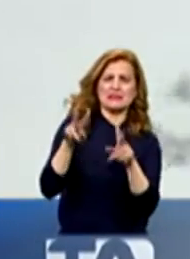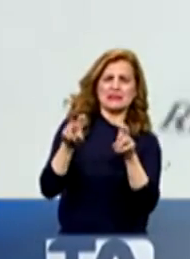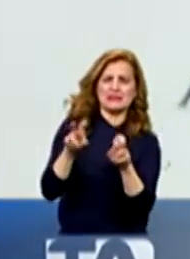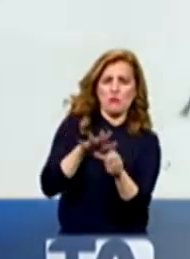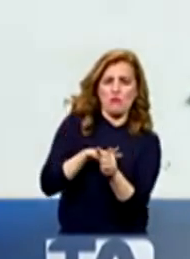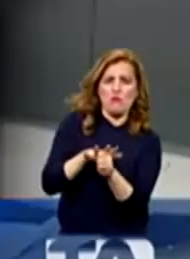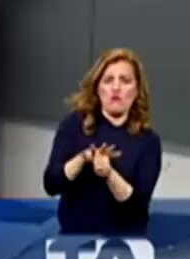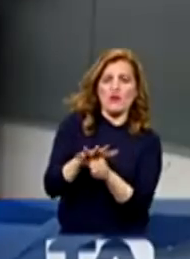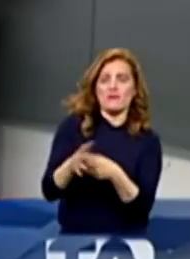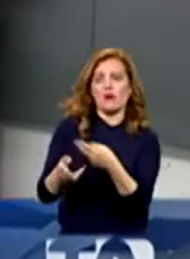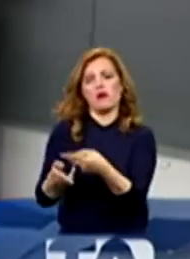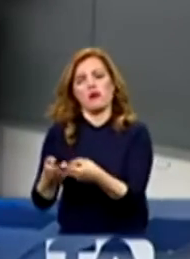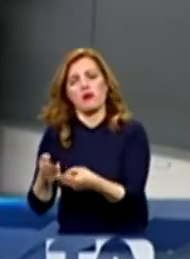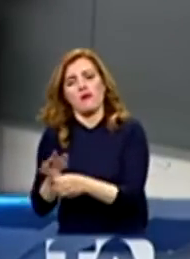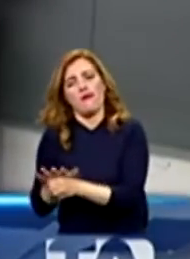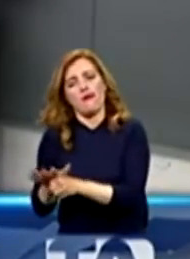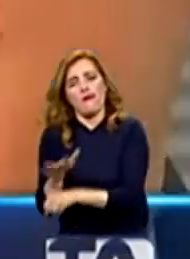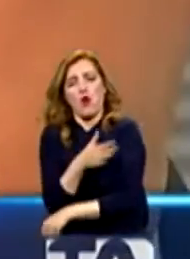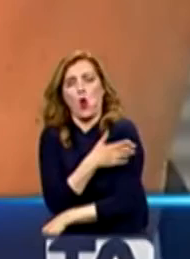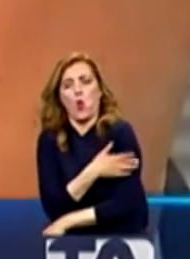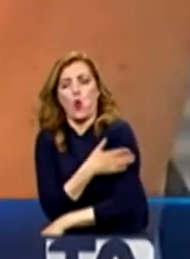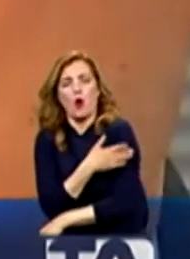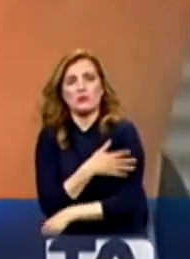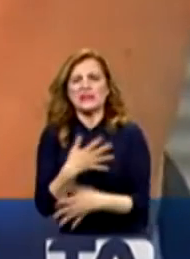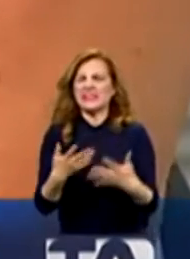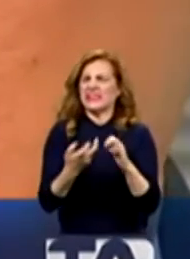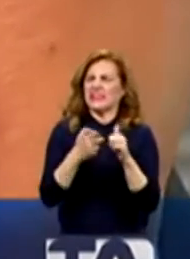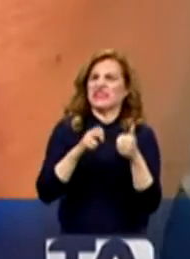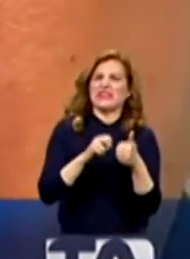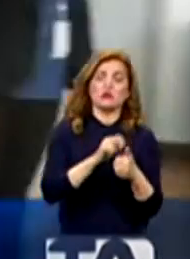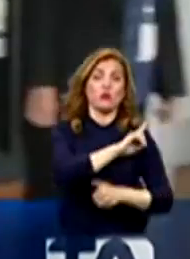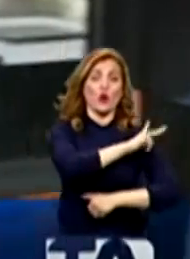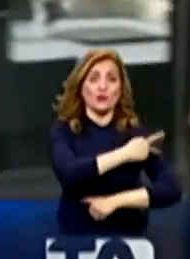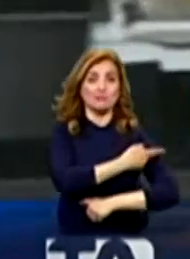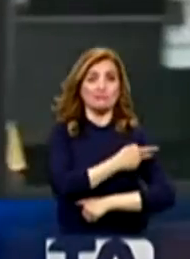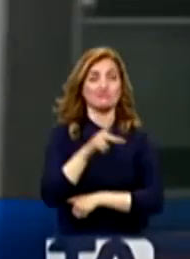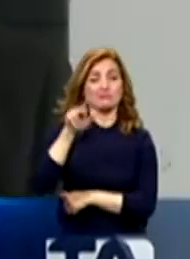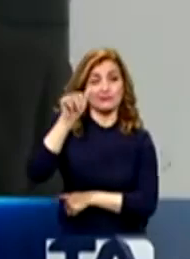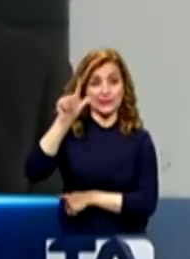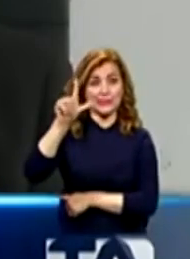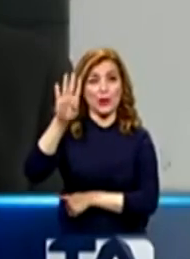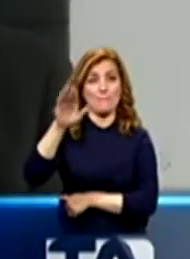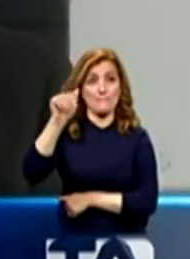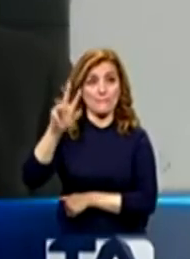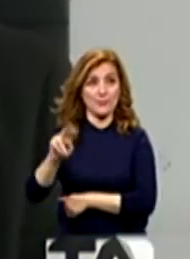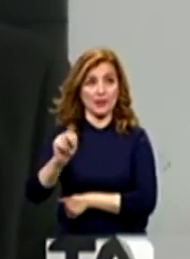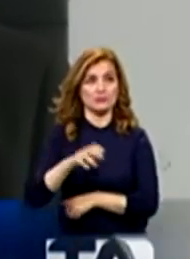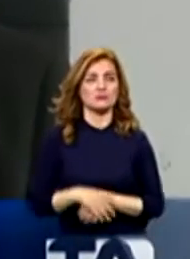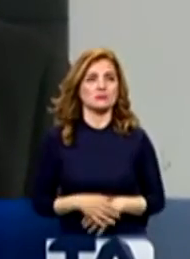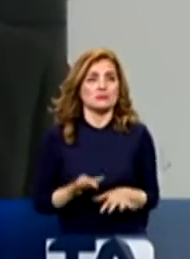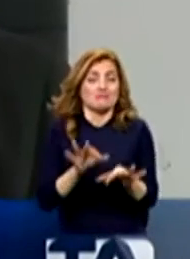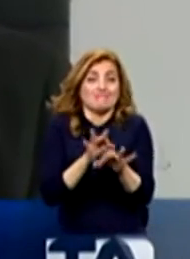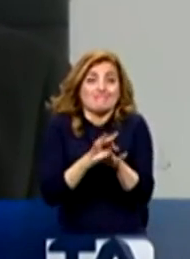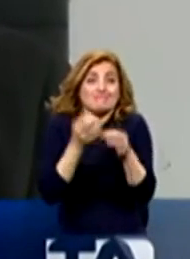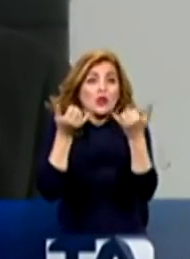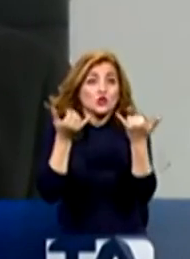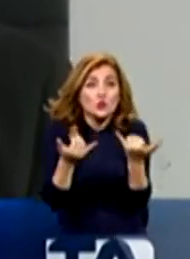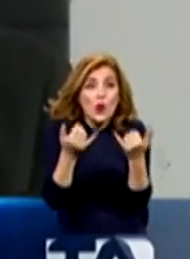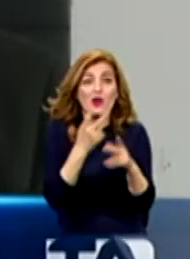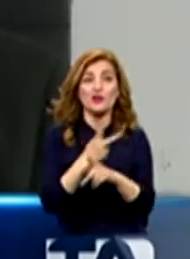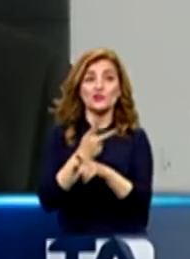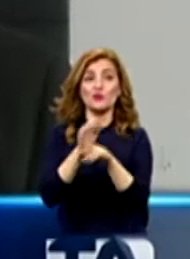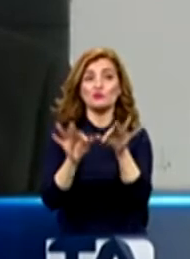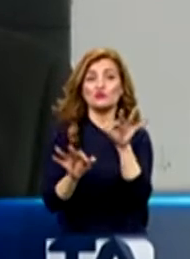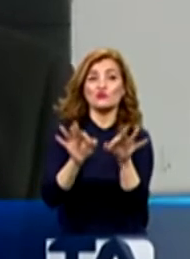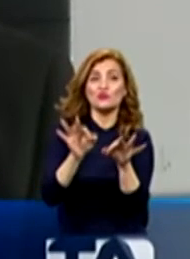de influencias y se involucró en una polémica con el vocal Juan Pablo Albán. Funcionarios actuales del Consejo de la Judicatura que